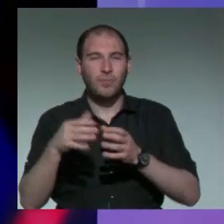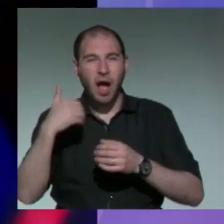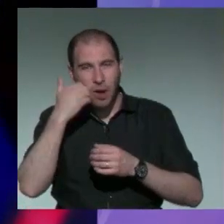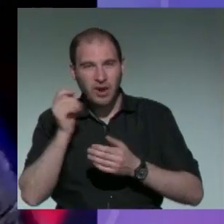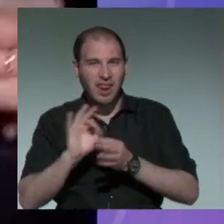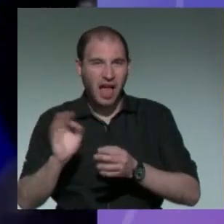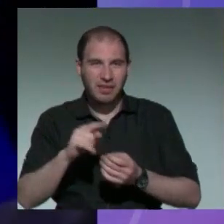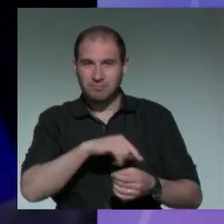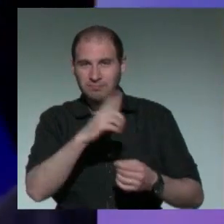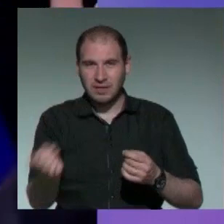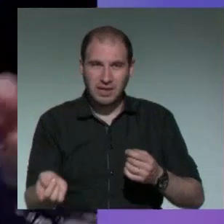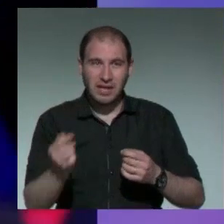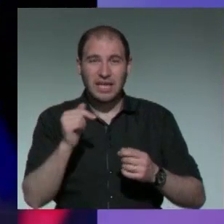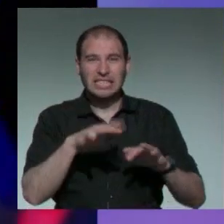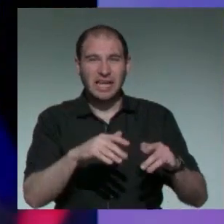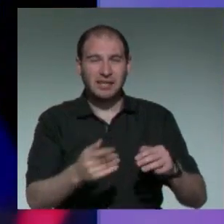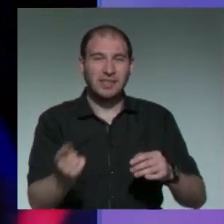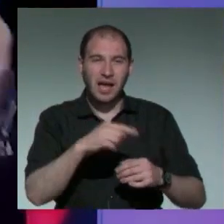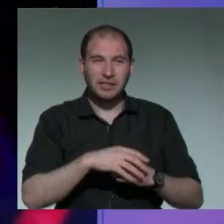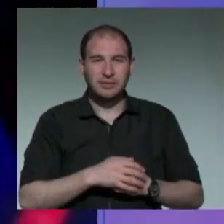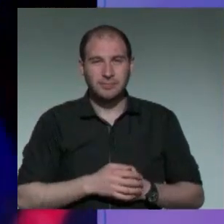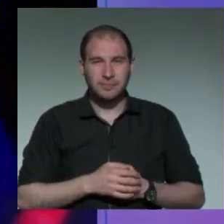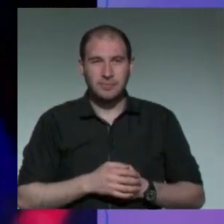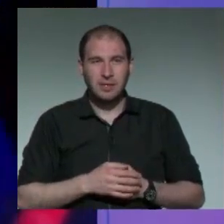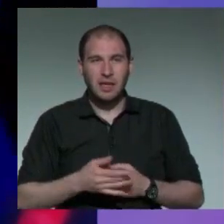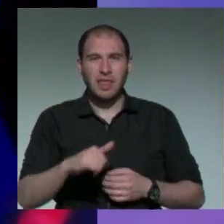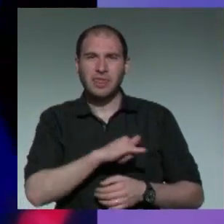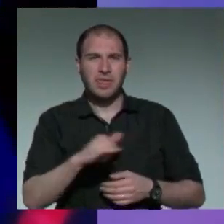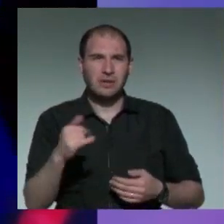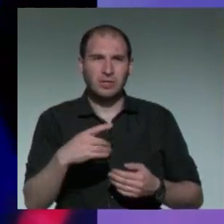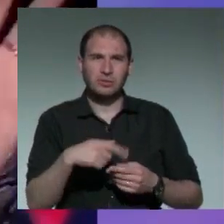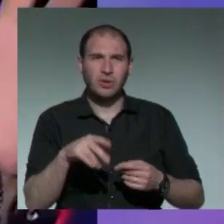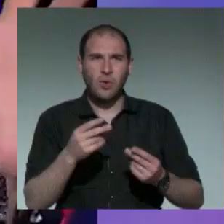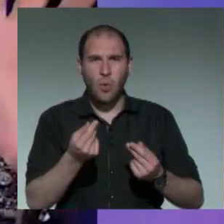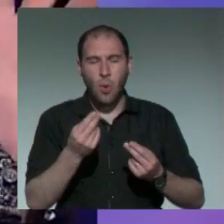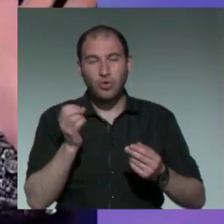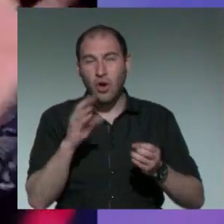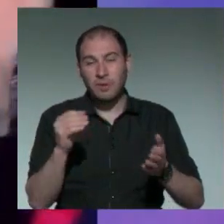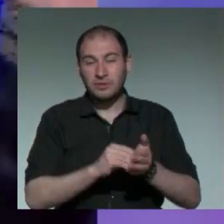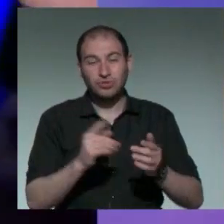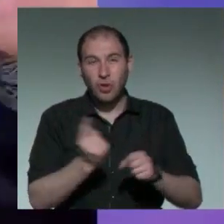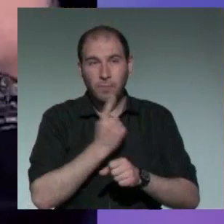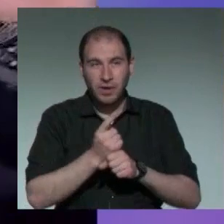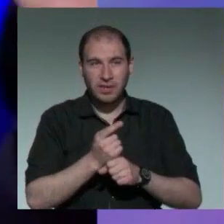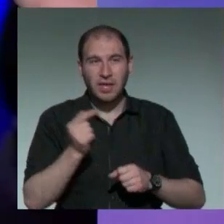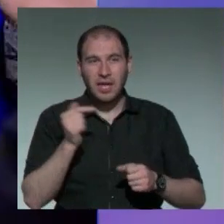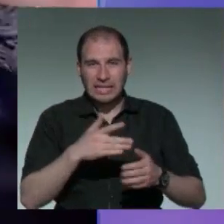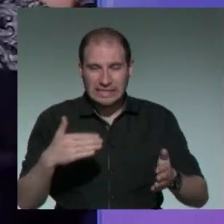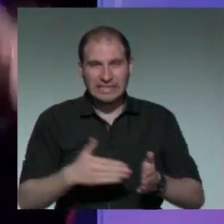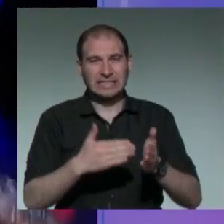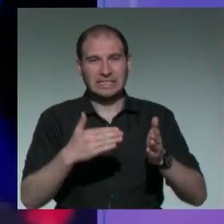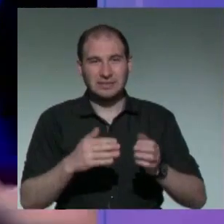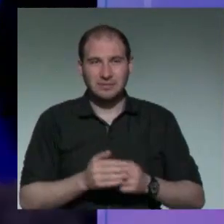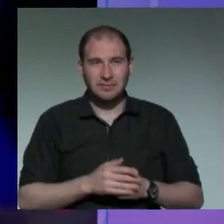se me va, y el viejo tecladista nos pone una demanda de que no podemos utilizar el nombre porque lo había registrado. Entonces eso ya frena un poco